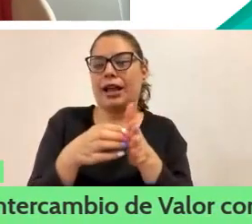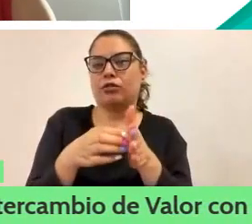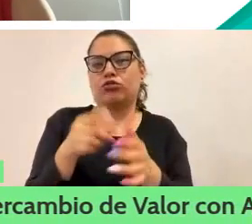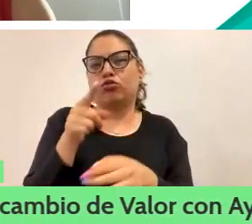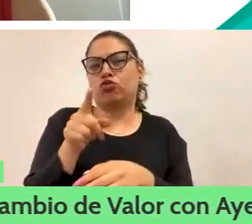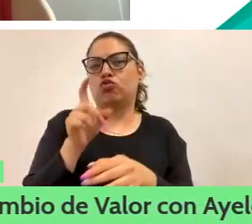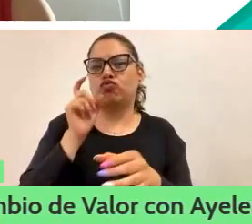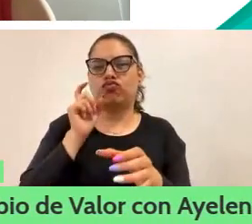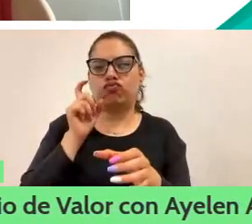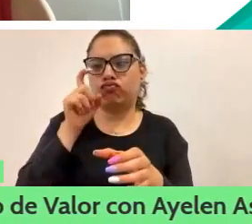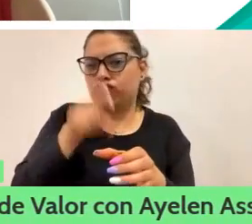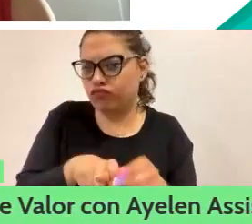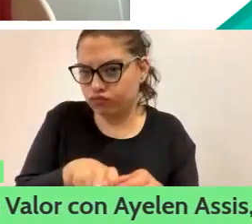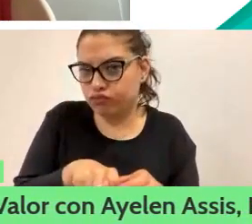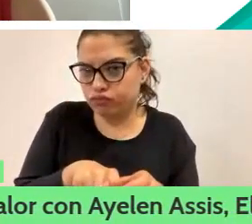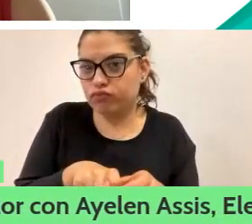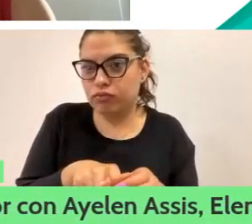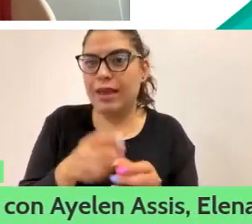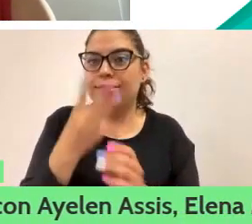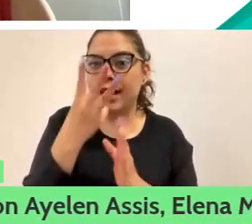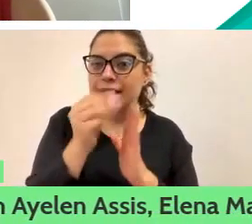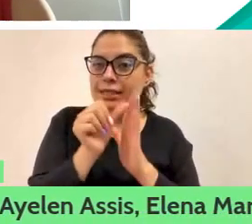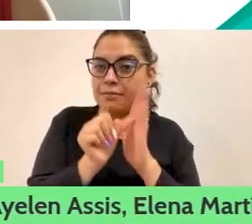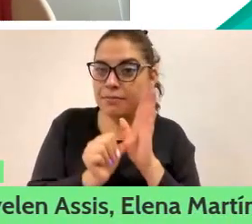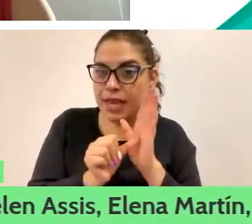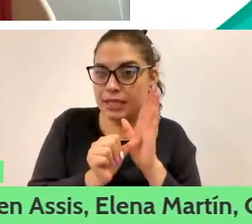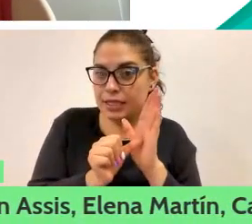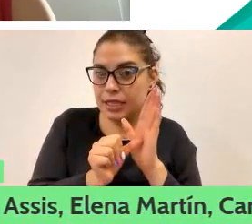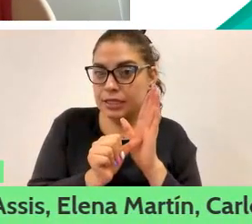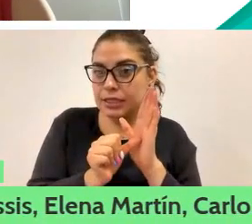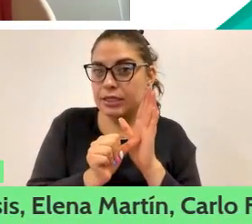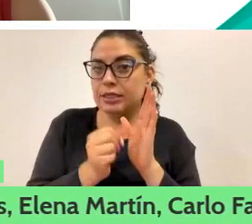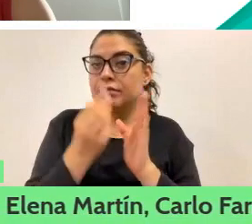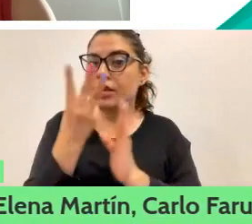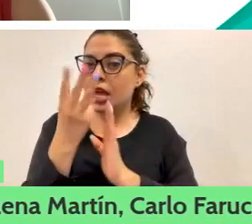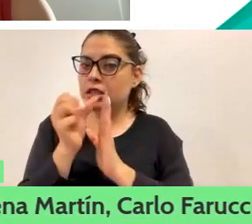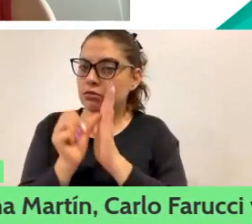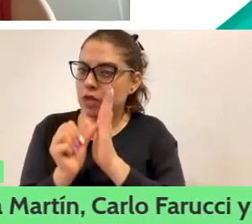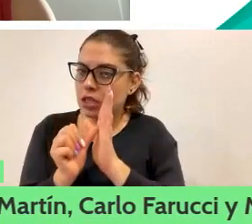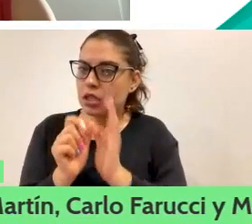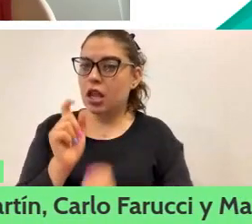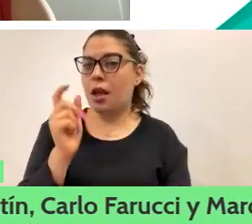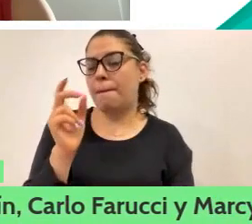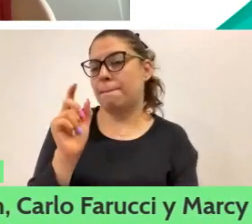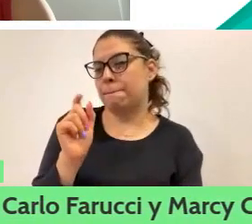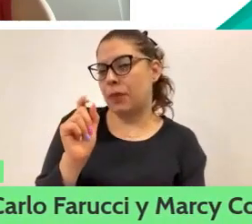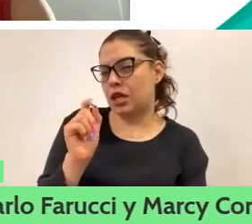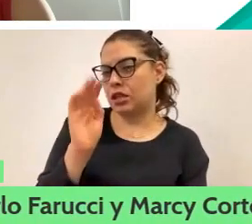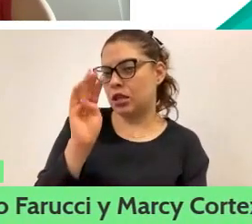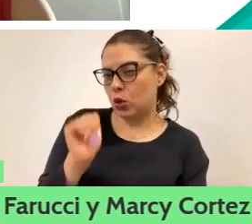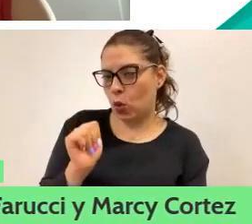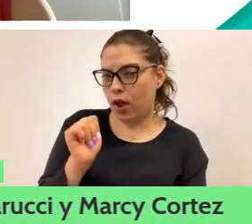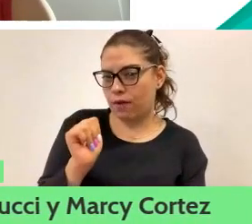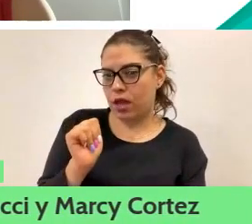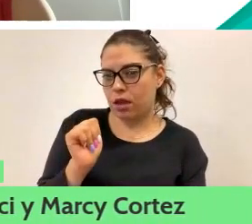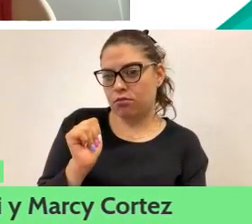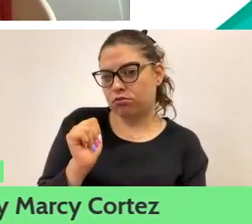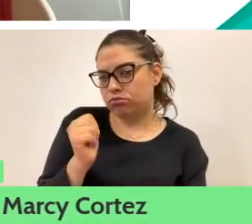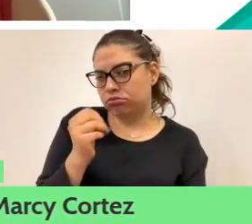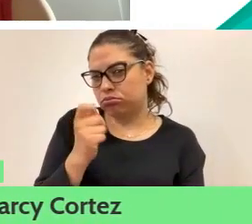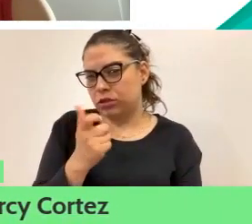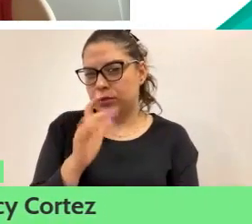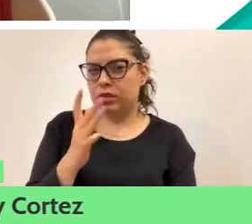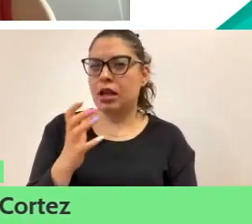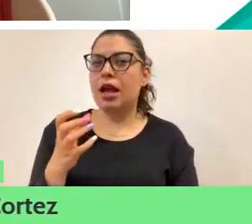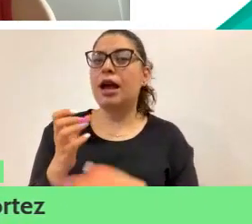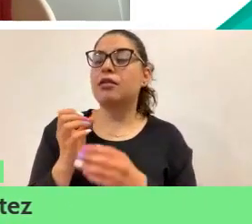Tú te suscribes y cada 3 meses, por un precio de 29,99€ al mes, 30 euros, cada 3 meses recibes una caja